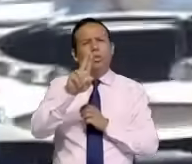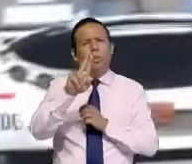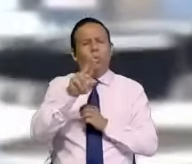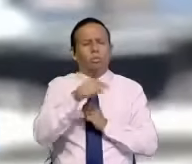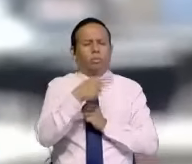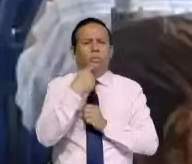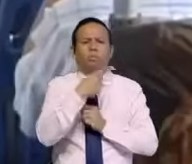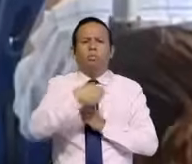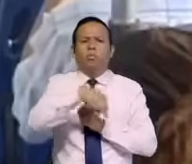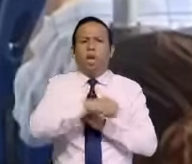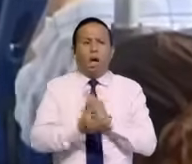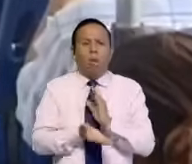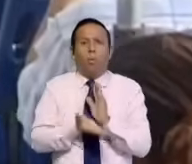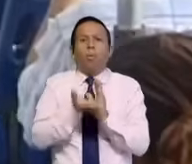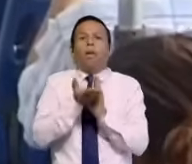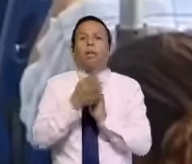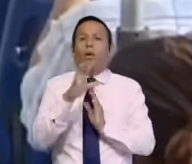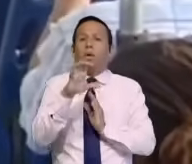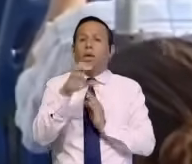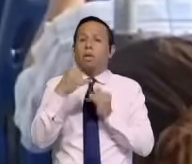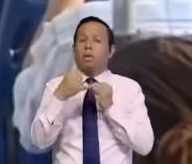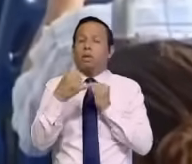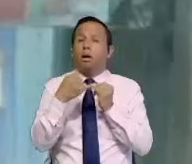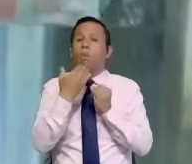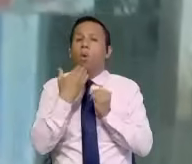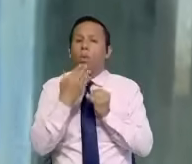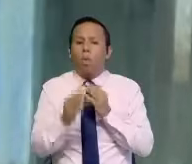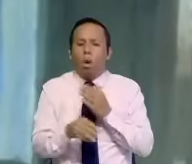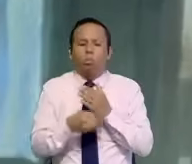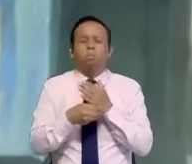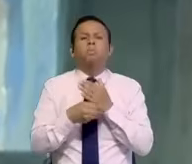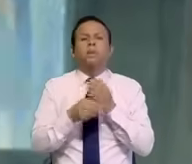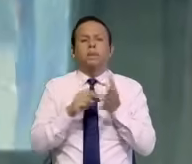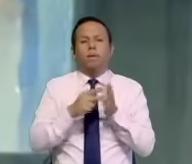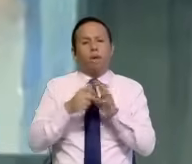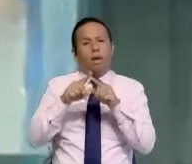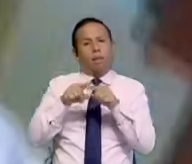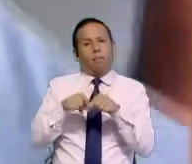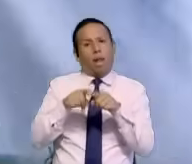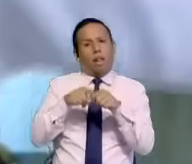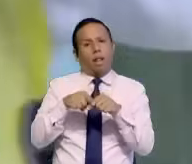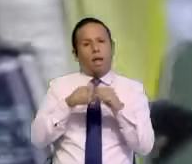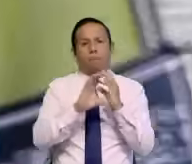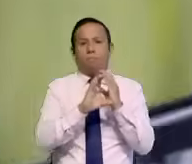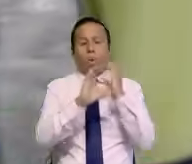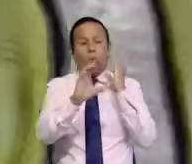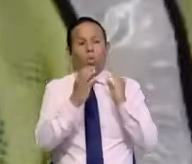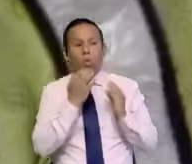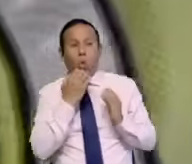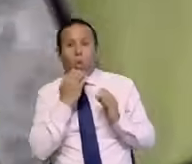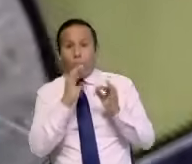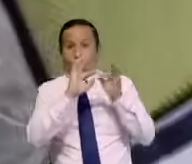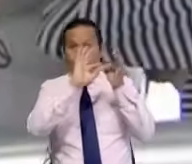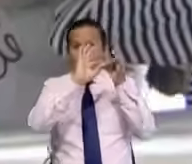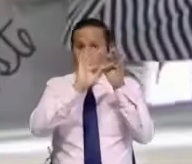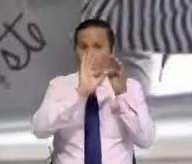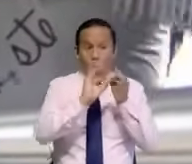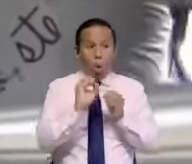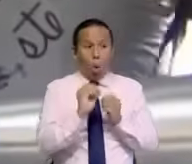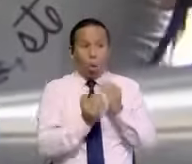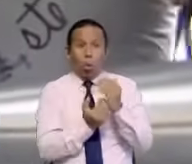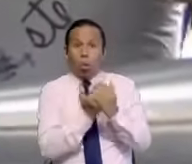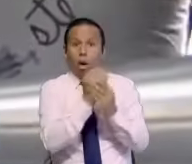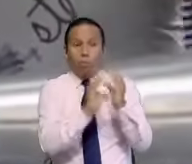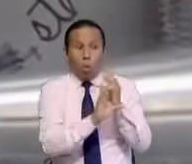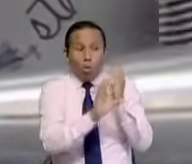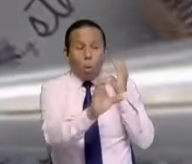de 15 centavos está condicionado a la optimización del servicio a través de la adquisición de nuevas